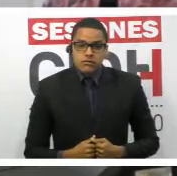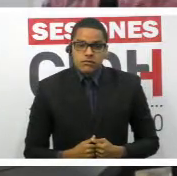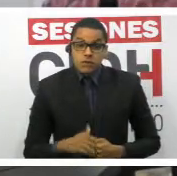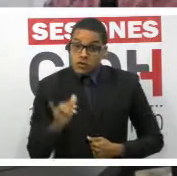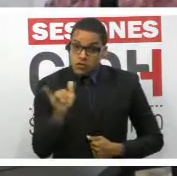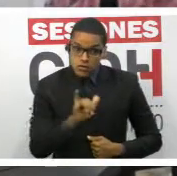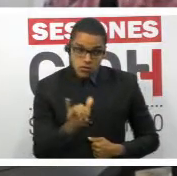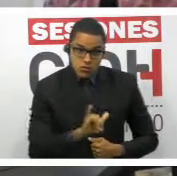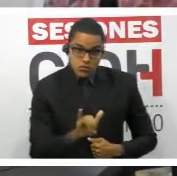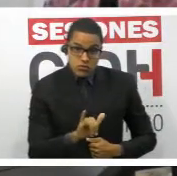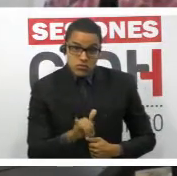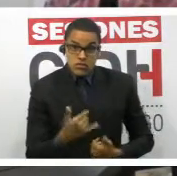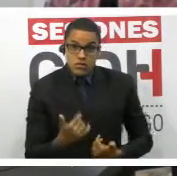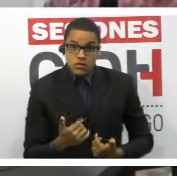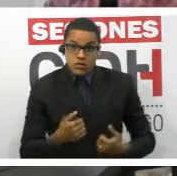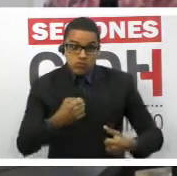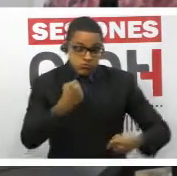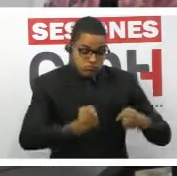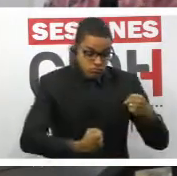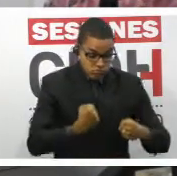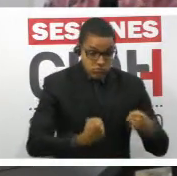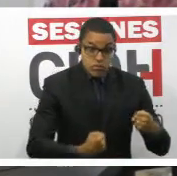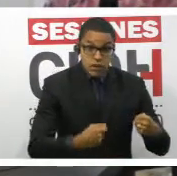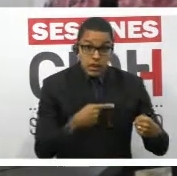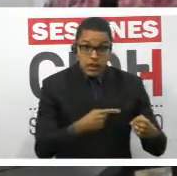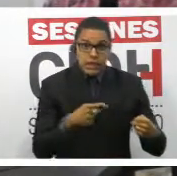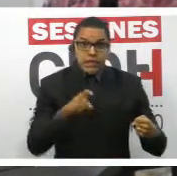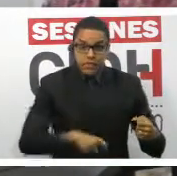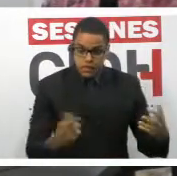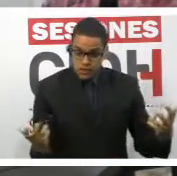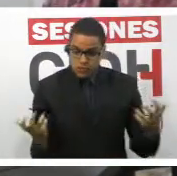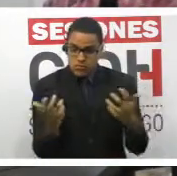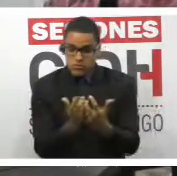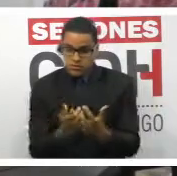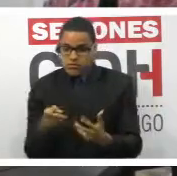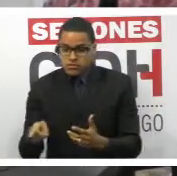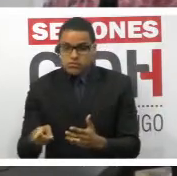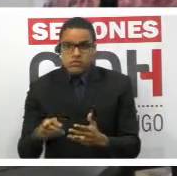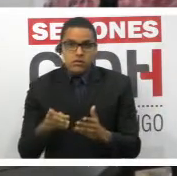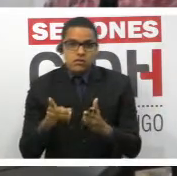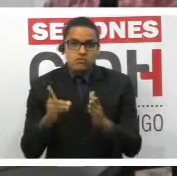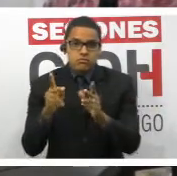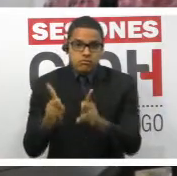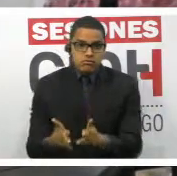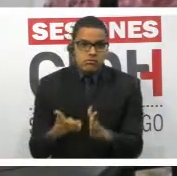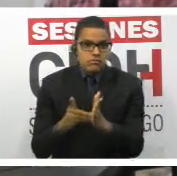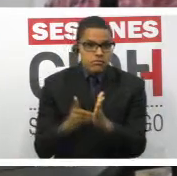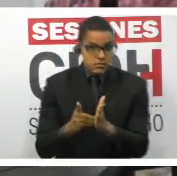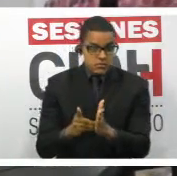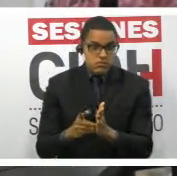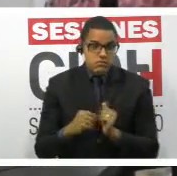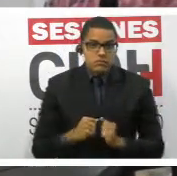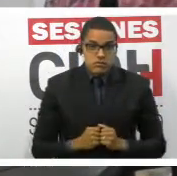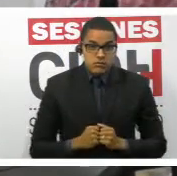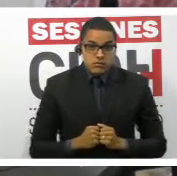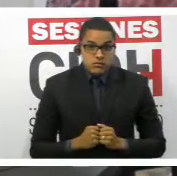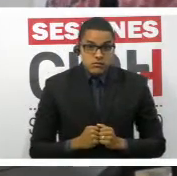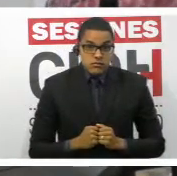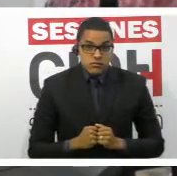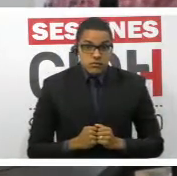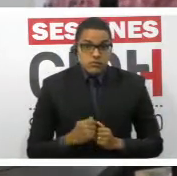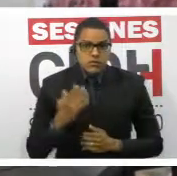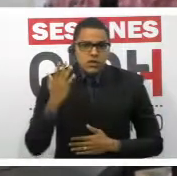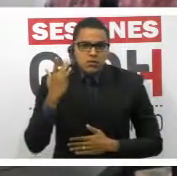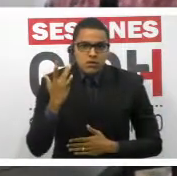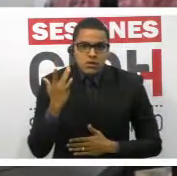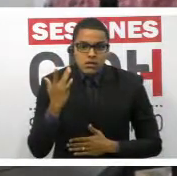transporte porque son las causas que originan la ausencia de la atención de que la persona